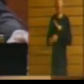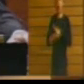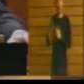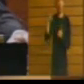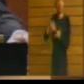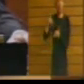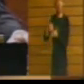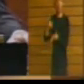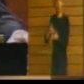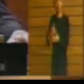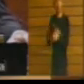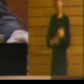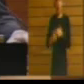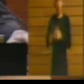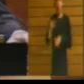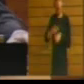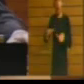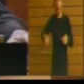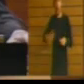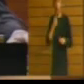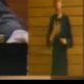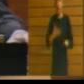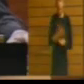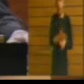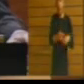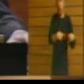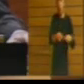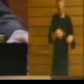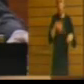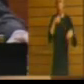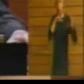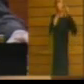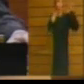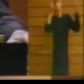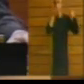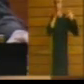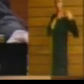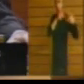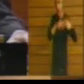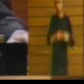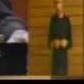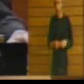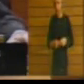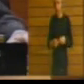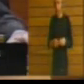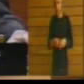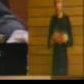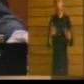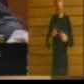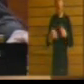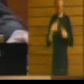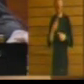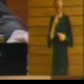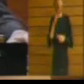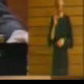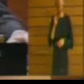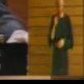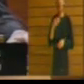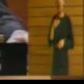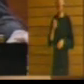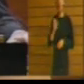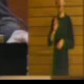y planteando y priorizando a los ciudadanos a que compren en determinados comercios que están rotulados en una determinada lengua. Luego vendrá la